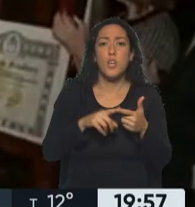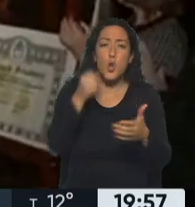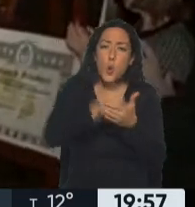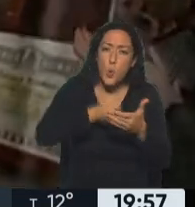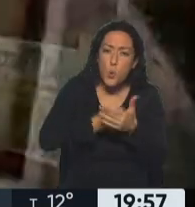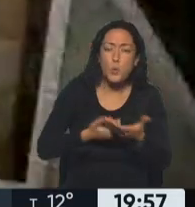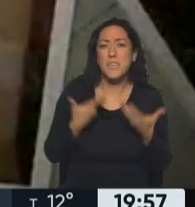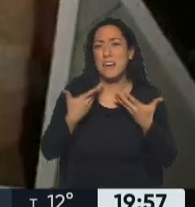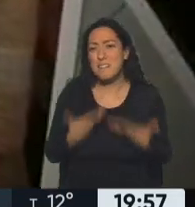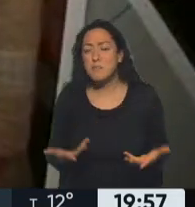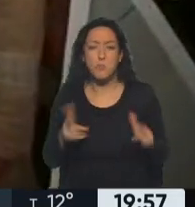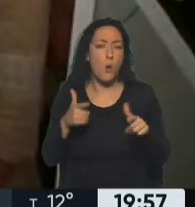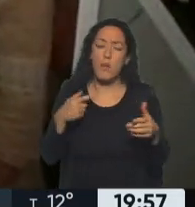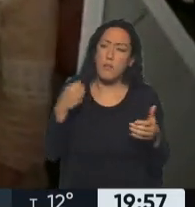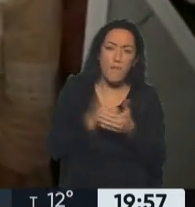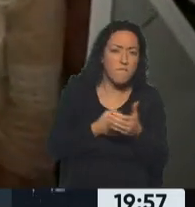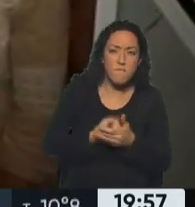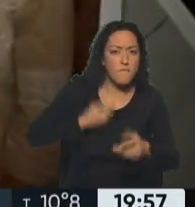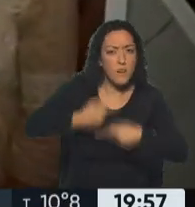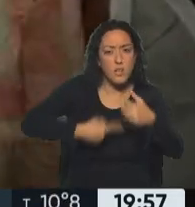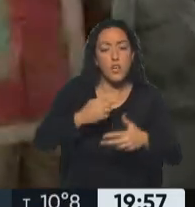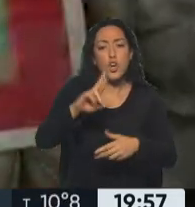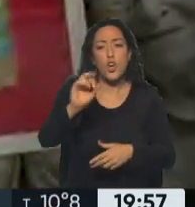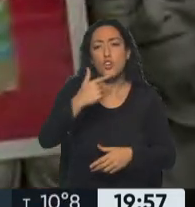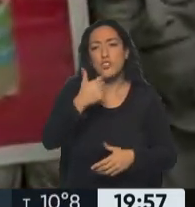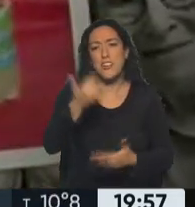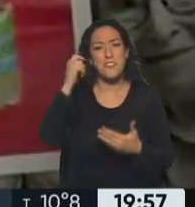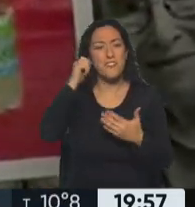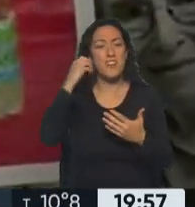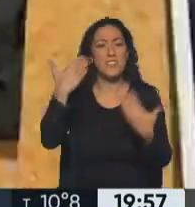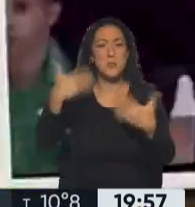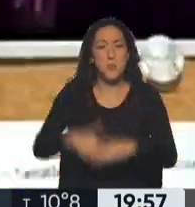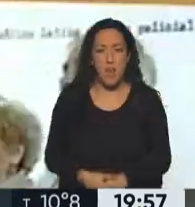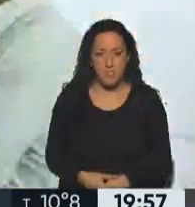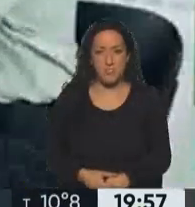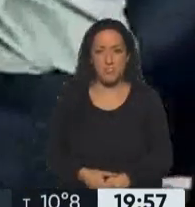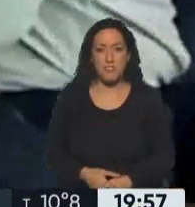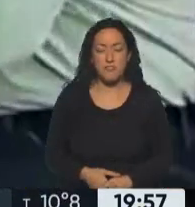inclaudicable. Rosa Reusenblit, ahí estamos.